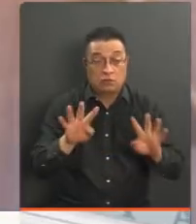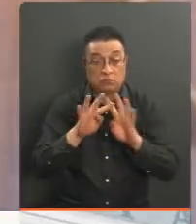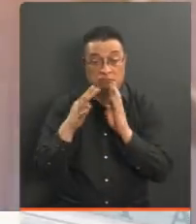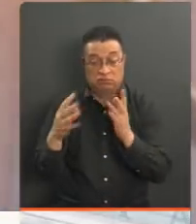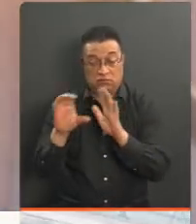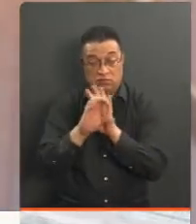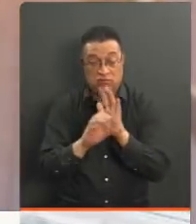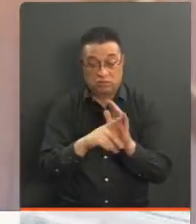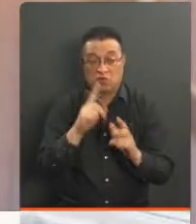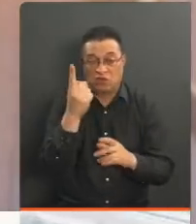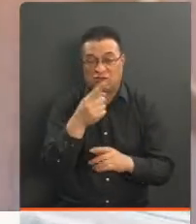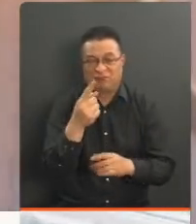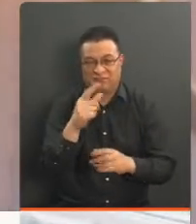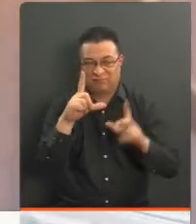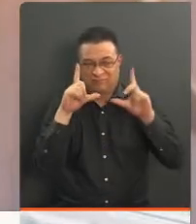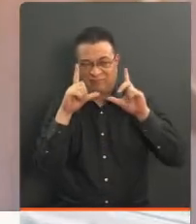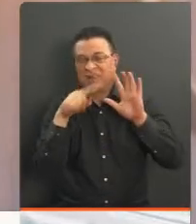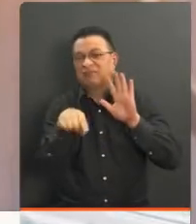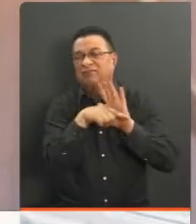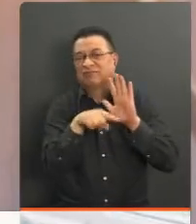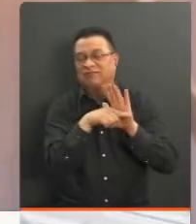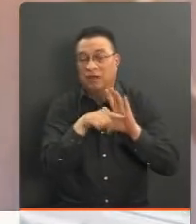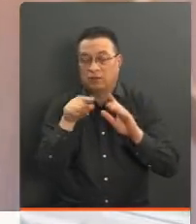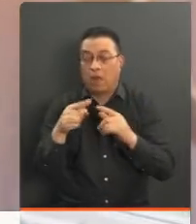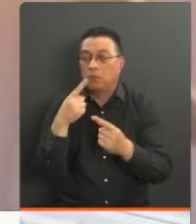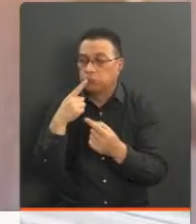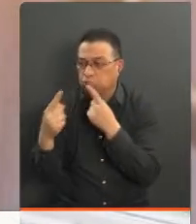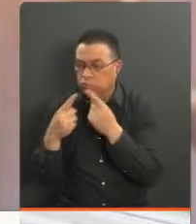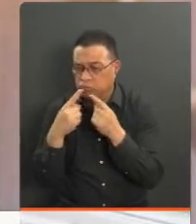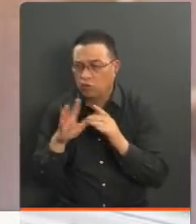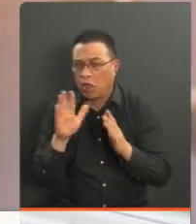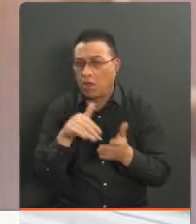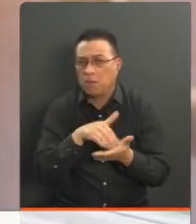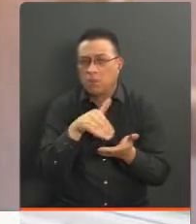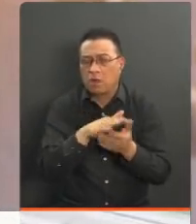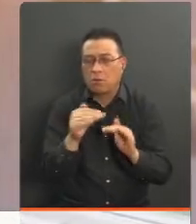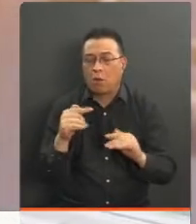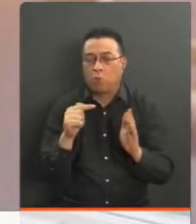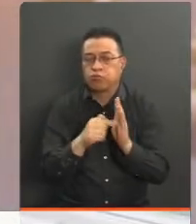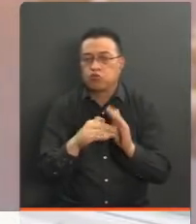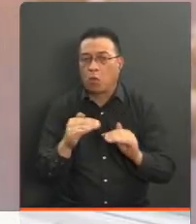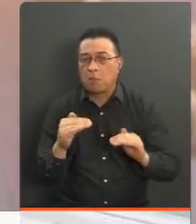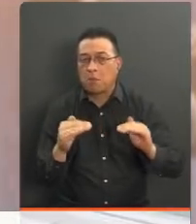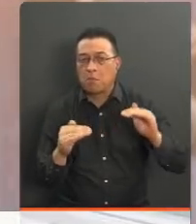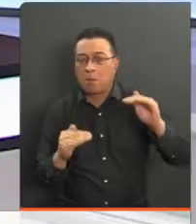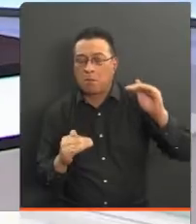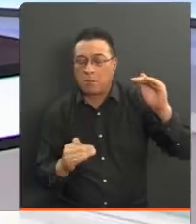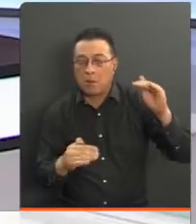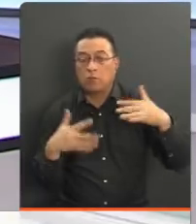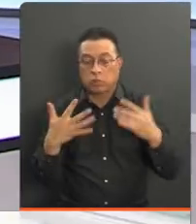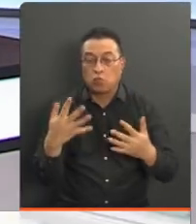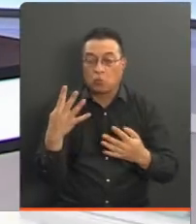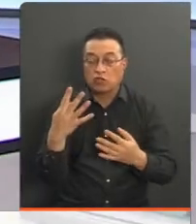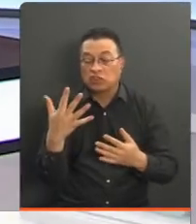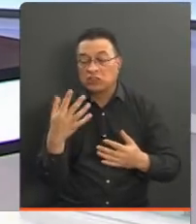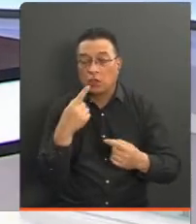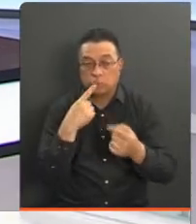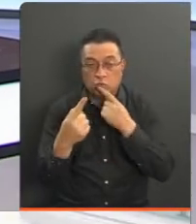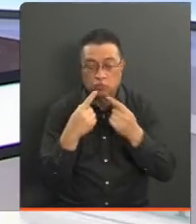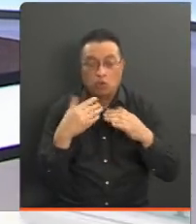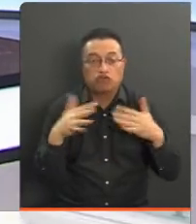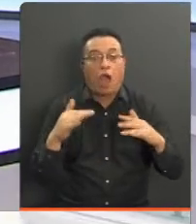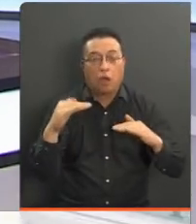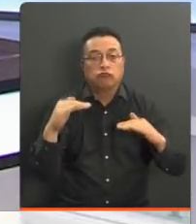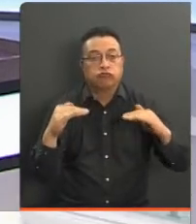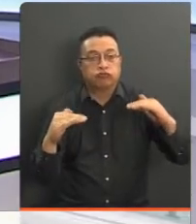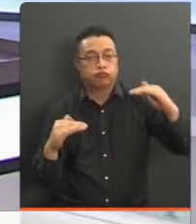en un descrédito. Y eso explica lo que está pasando en las encuestas con el incremento del rechazo que prácticamente coincide en las últimas 4 o 5 encuestas ya en una tendencia. Y